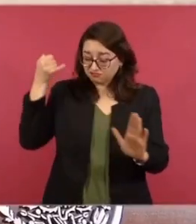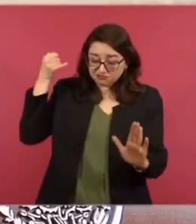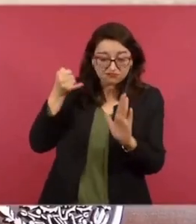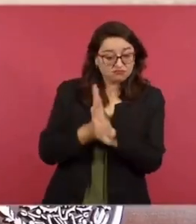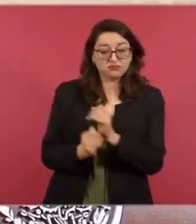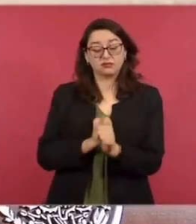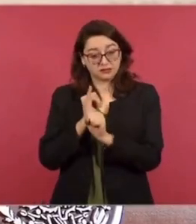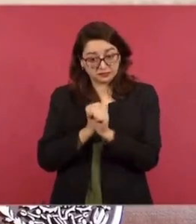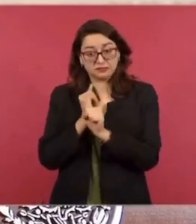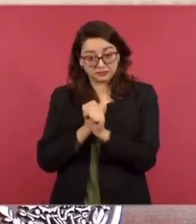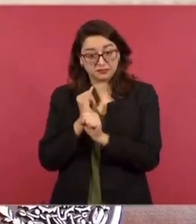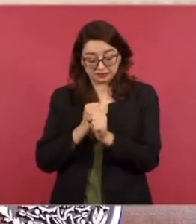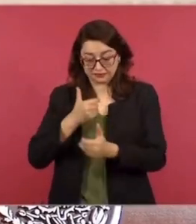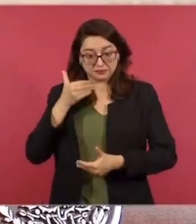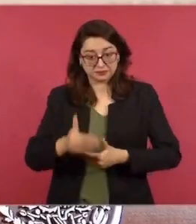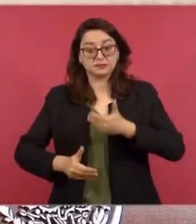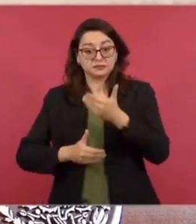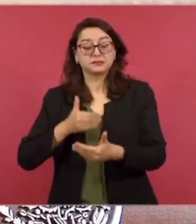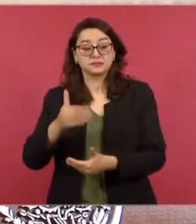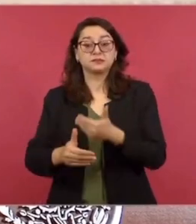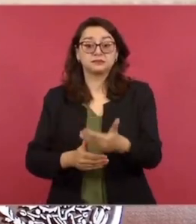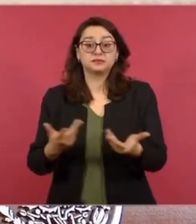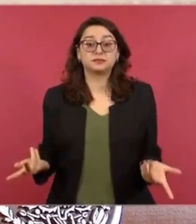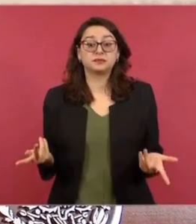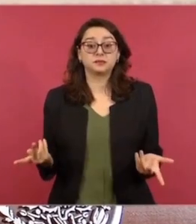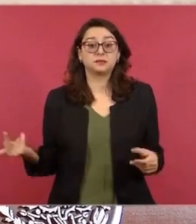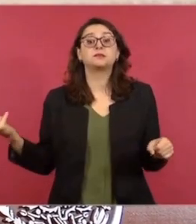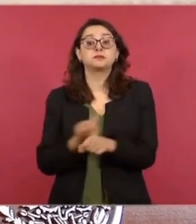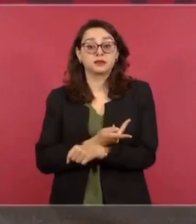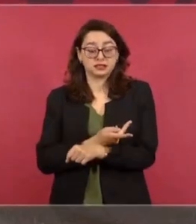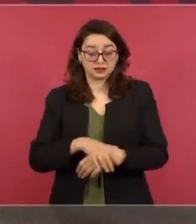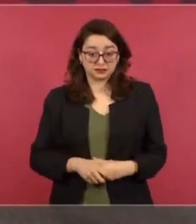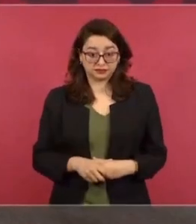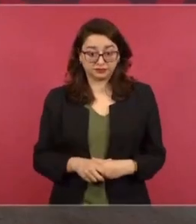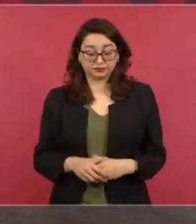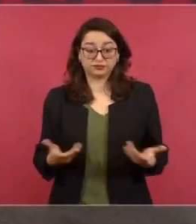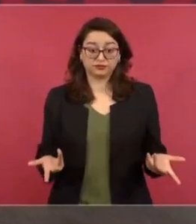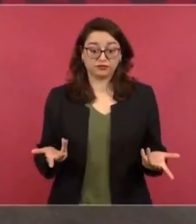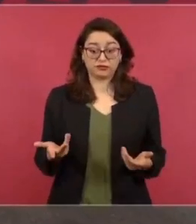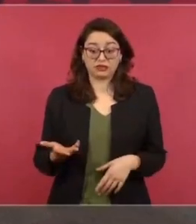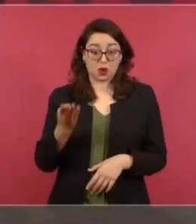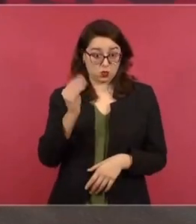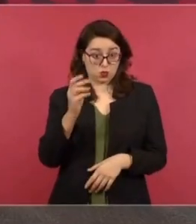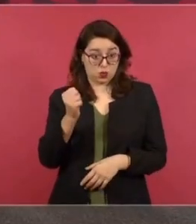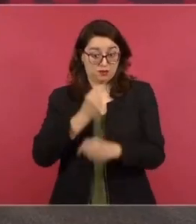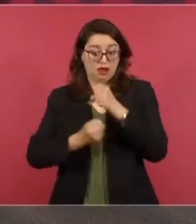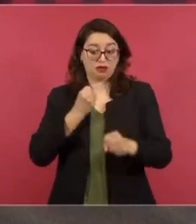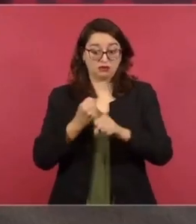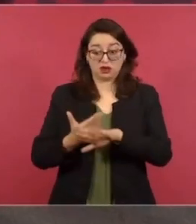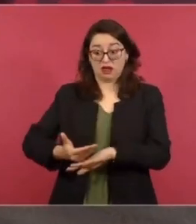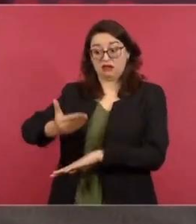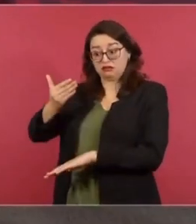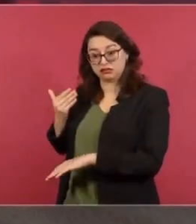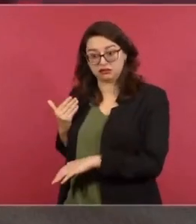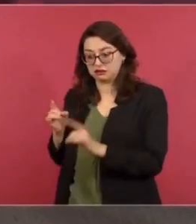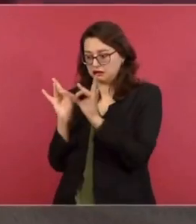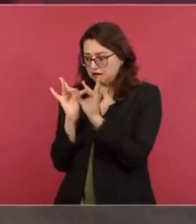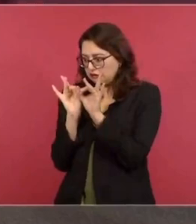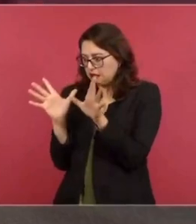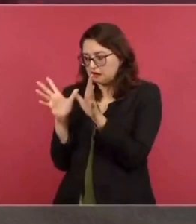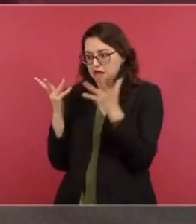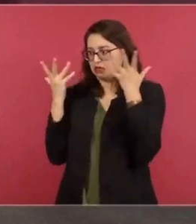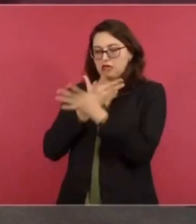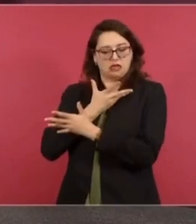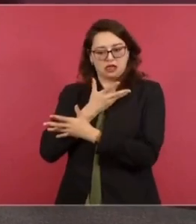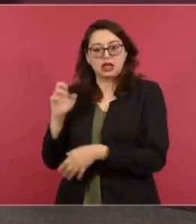avanzando. Se cometió el error de ocultar la verdad y de